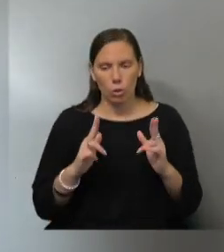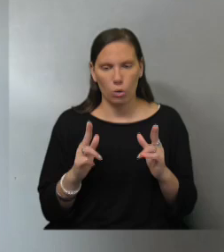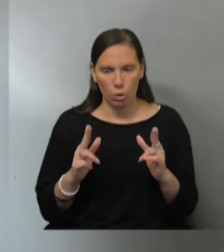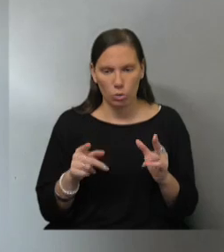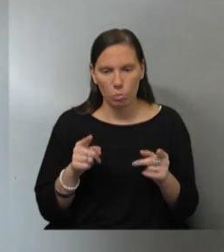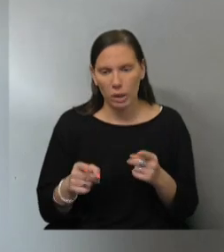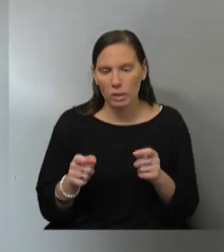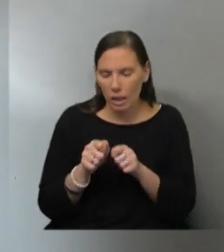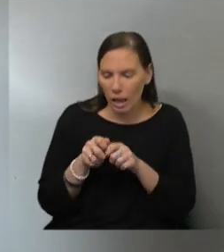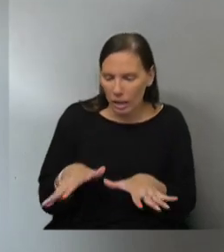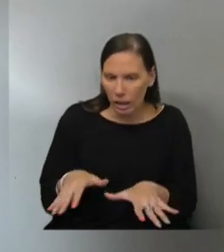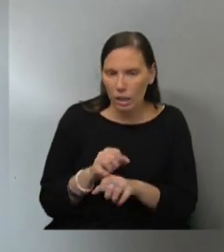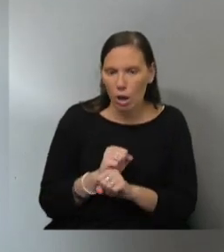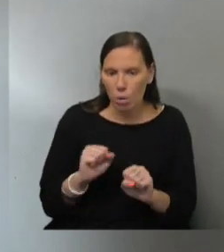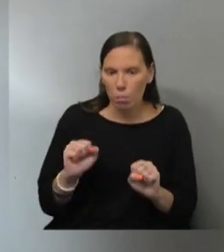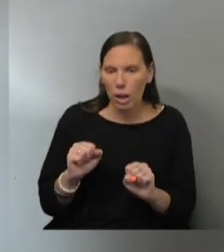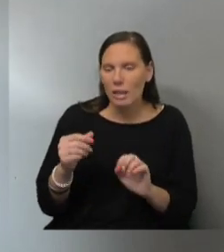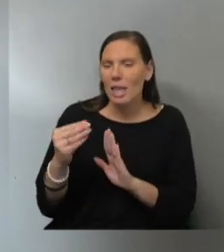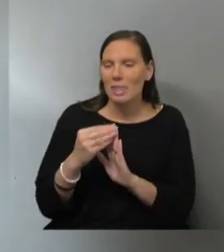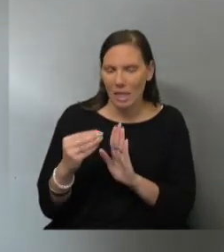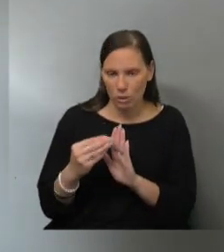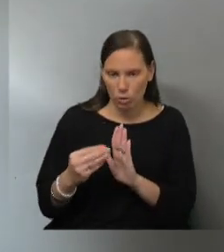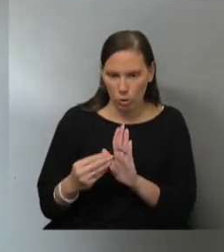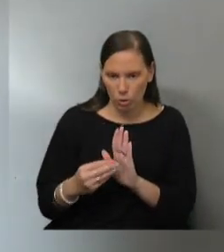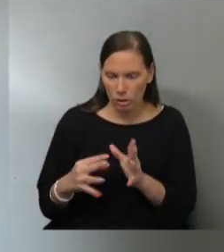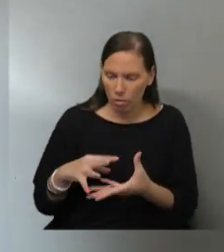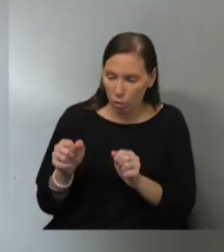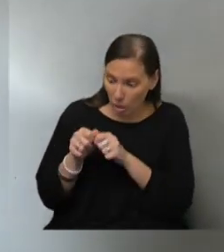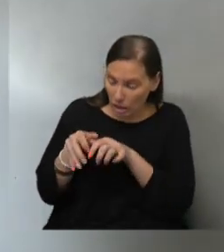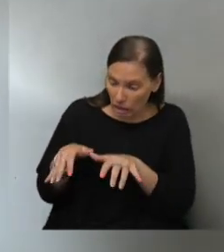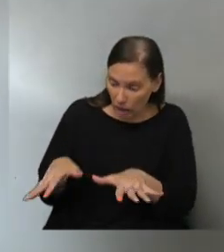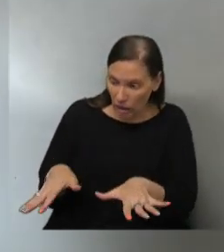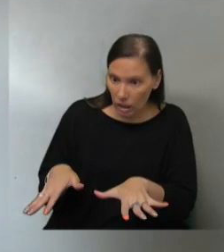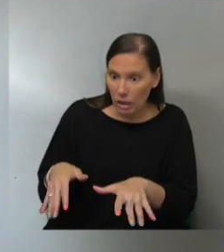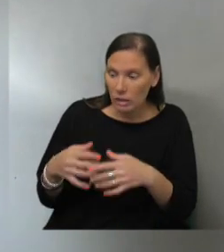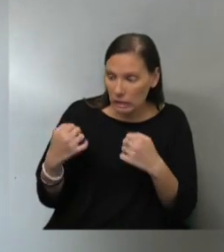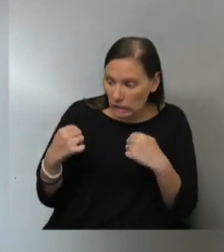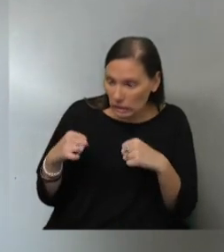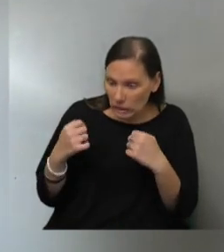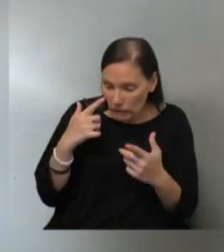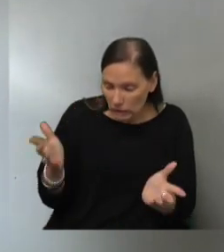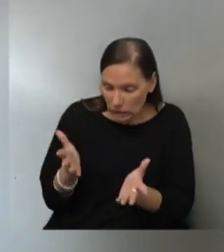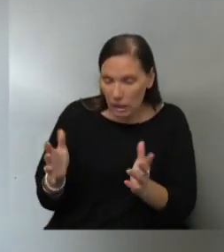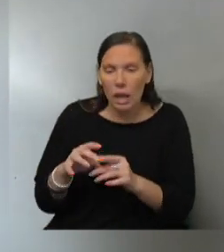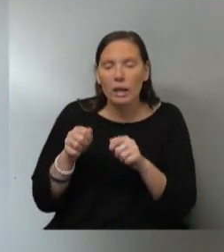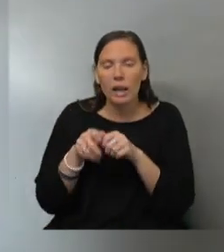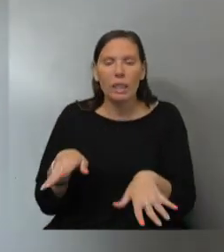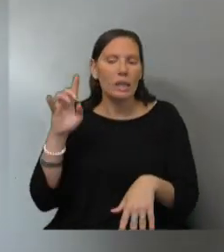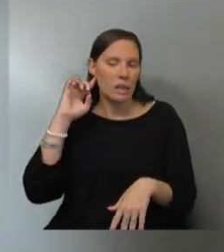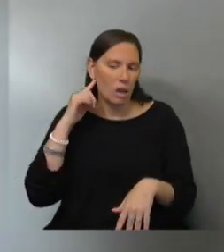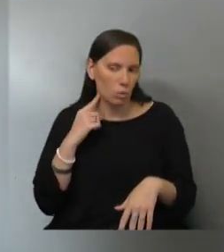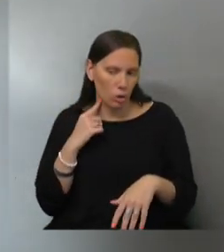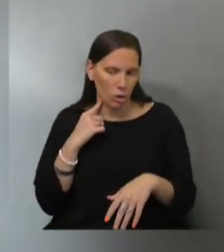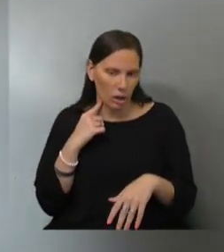esas redes aprendan a partir de los datos que esa es la clave ese tipo de redes se entrenan son las redes neuronales son eh